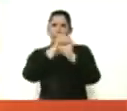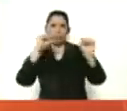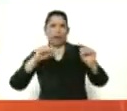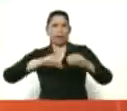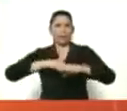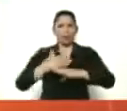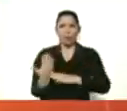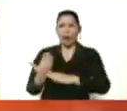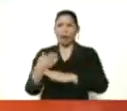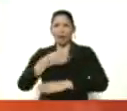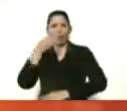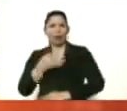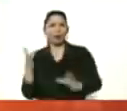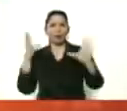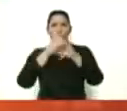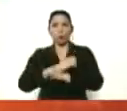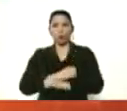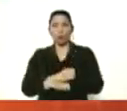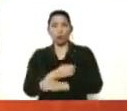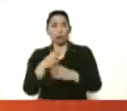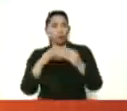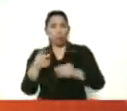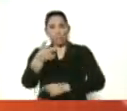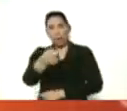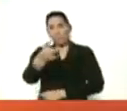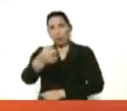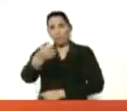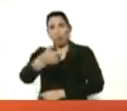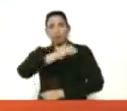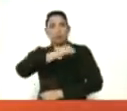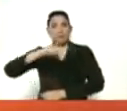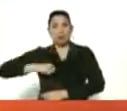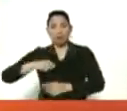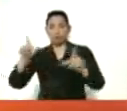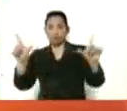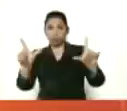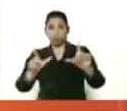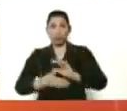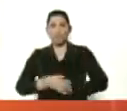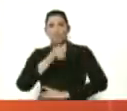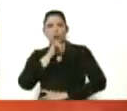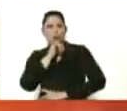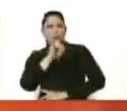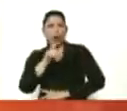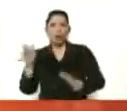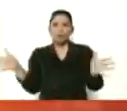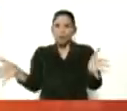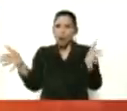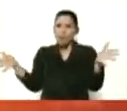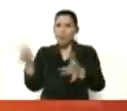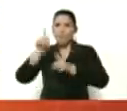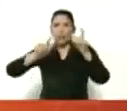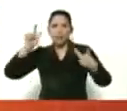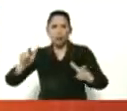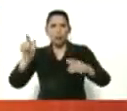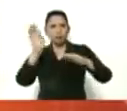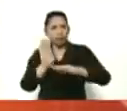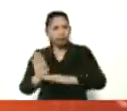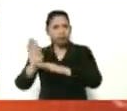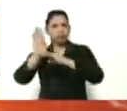la tarde, en la noche, todas las televisoras privadas, informando, motivando a la gente,